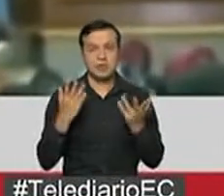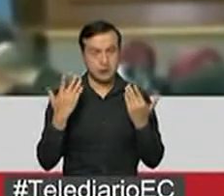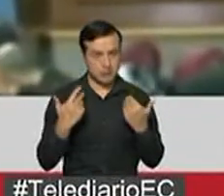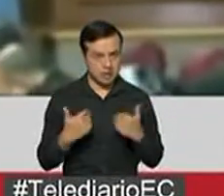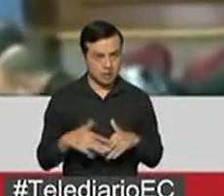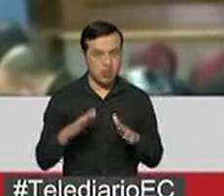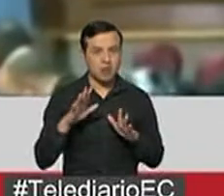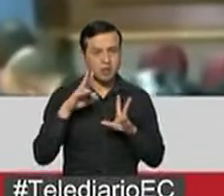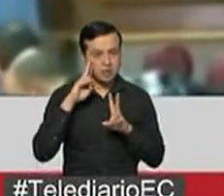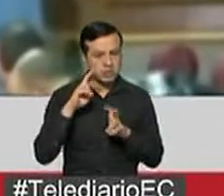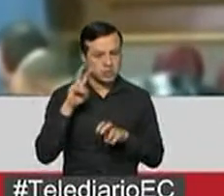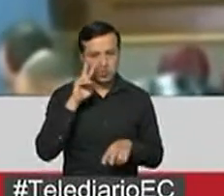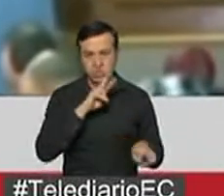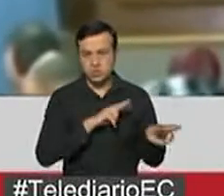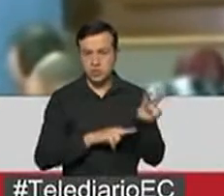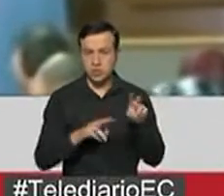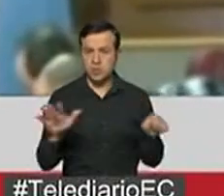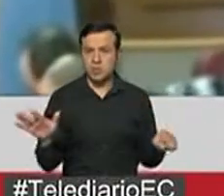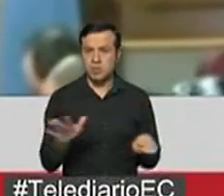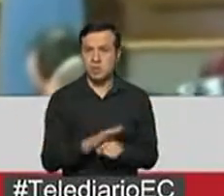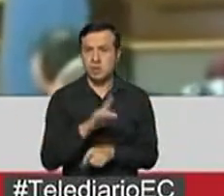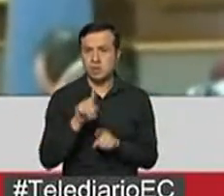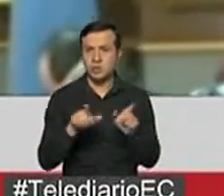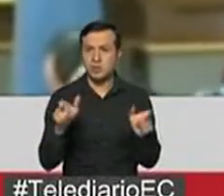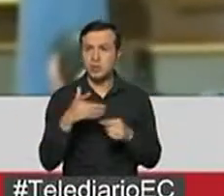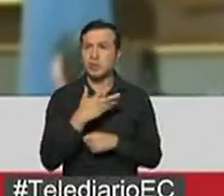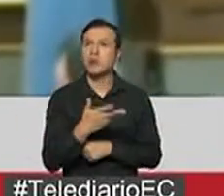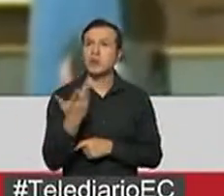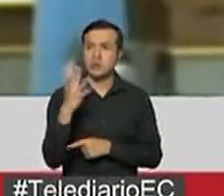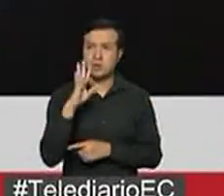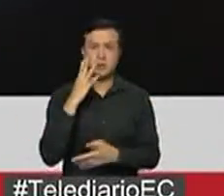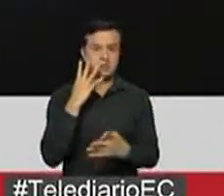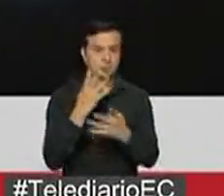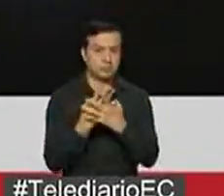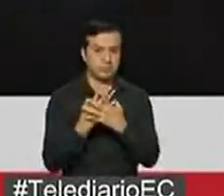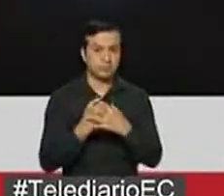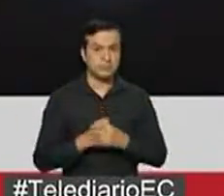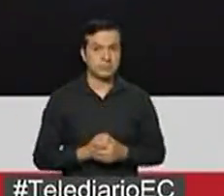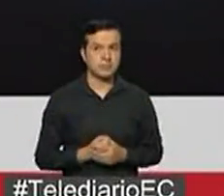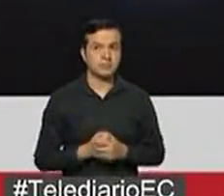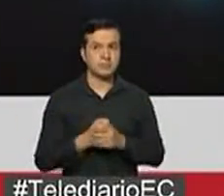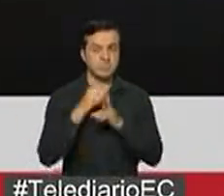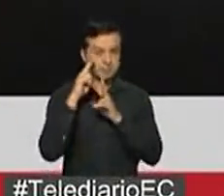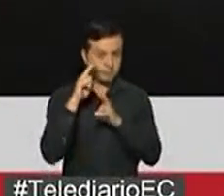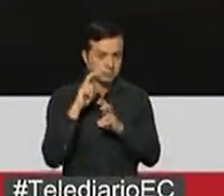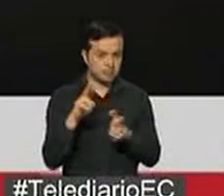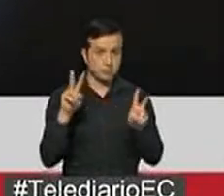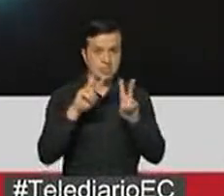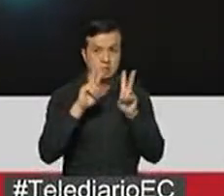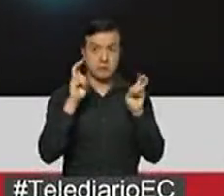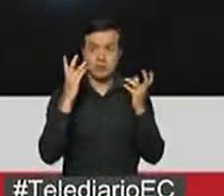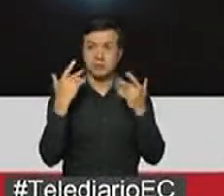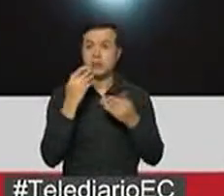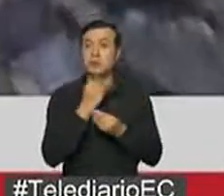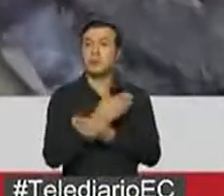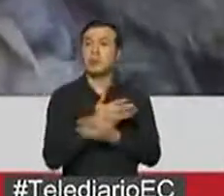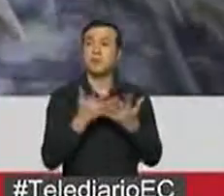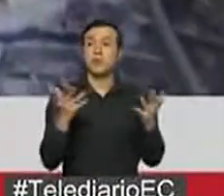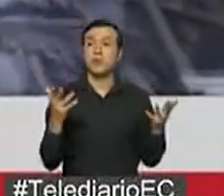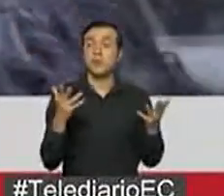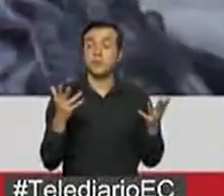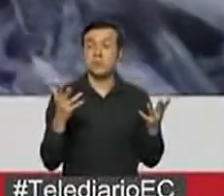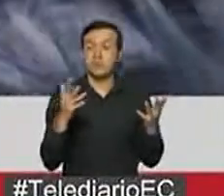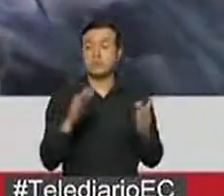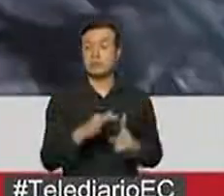una exhaustiva investigación y algunos personas han sido detenidas las investigaciones sobre el ocurrido se convirtieron en un asunto